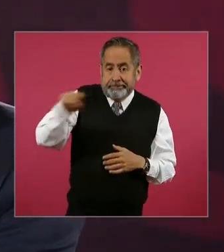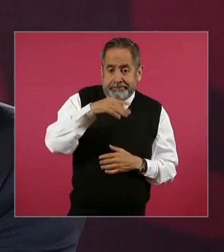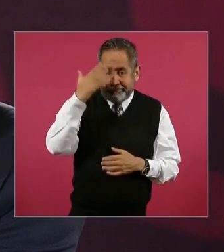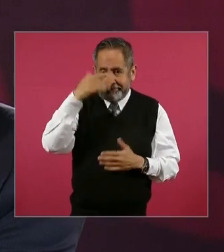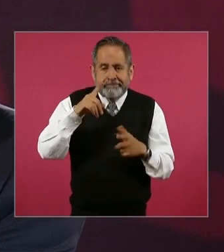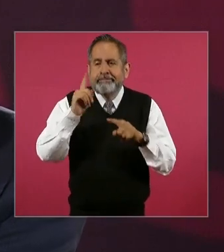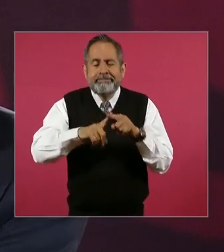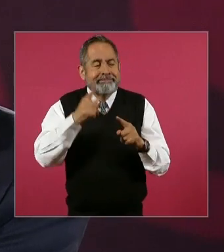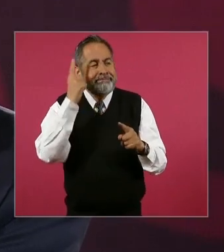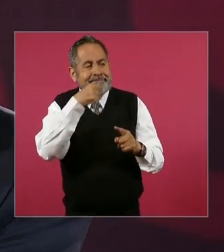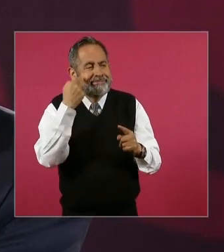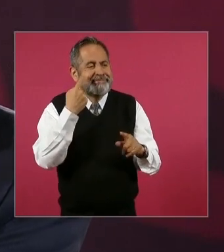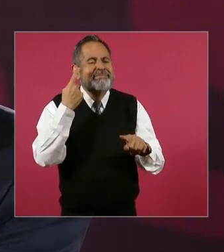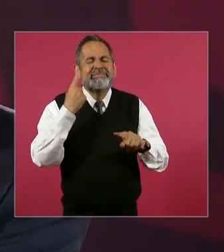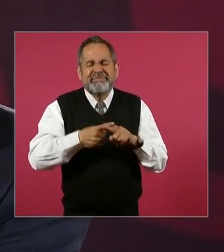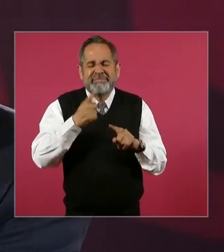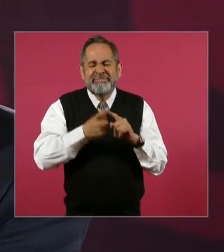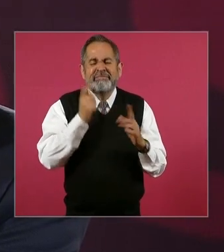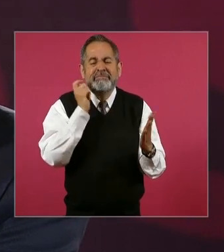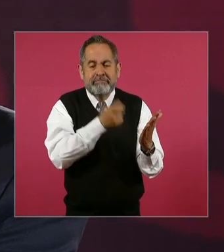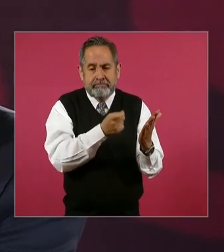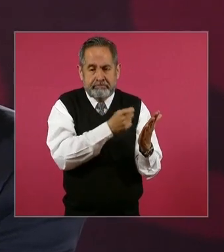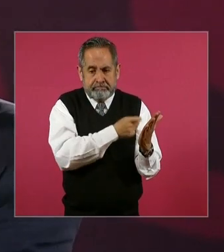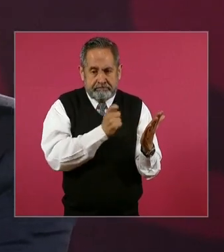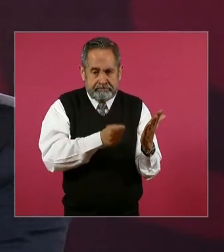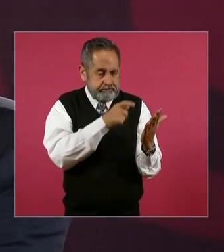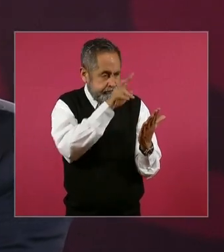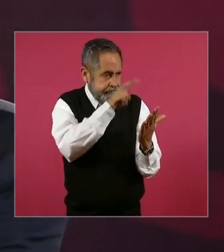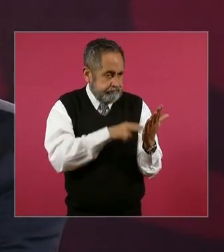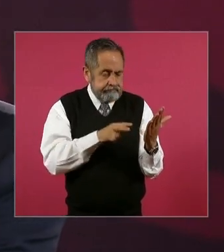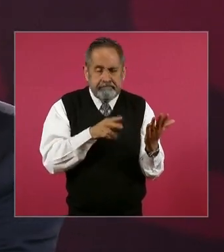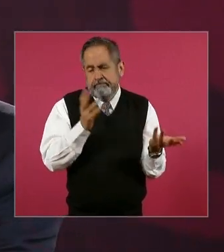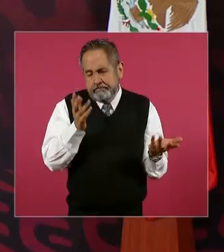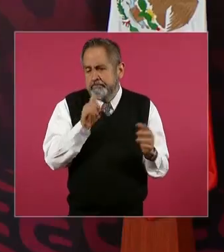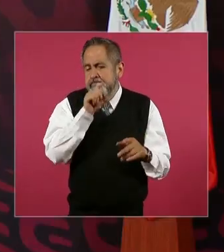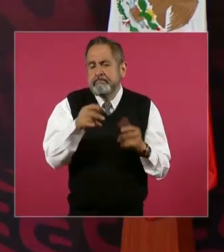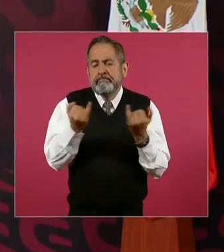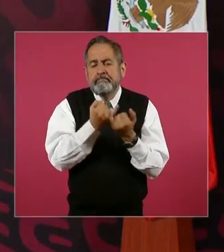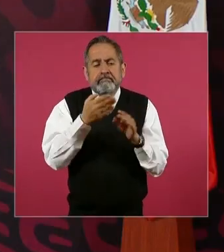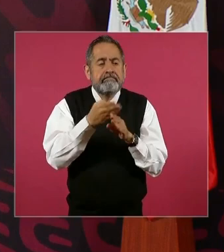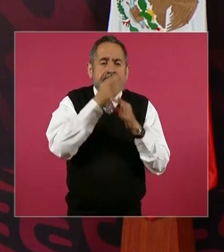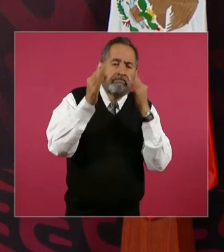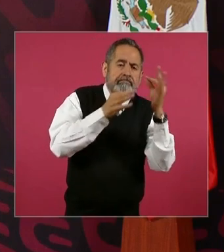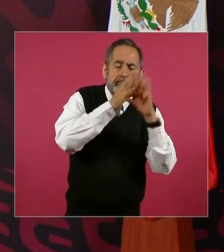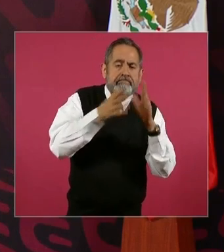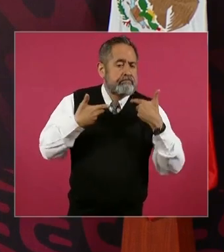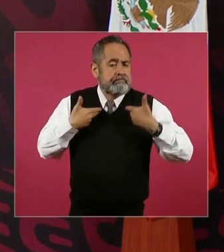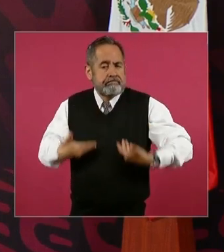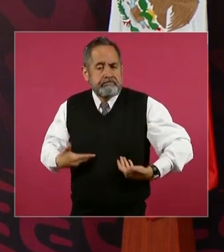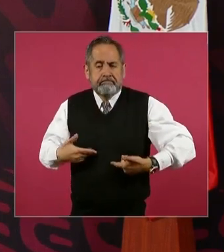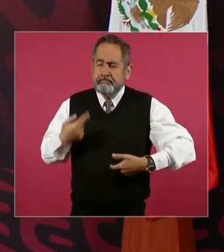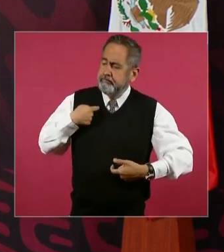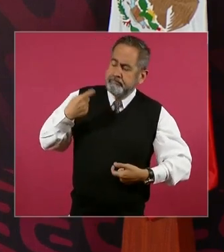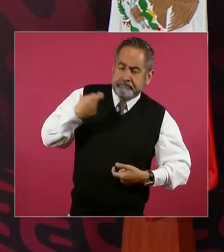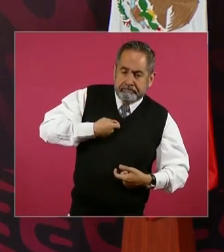quiénes son porque va a haber